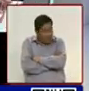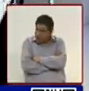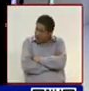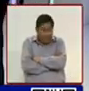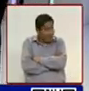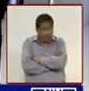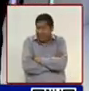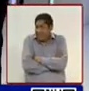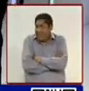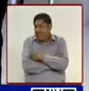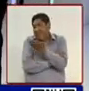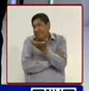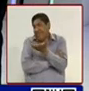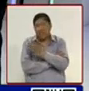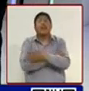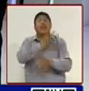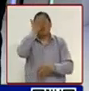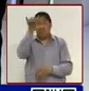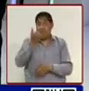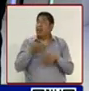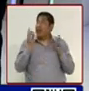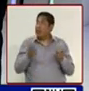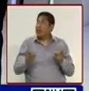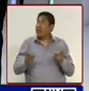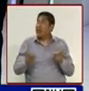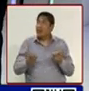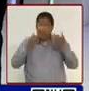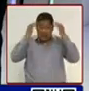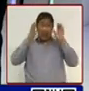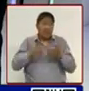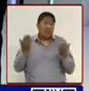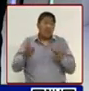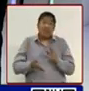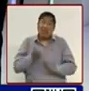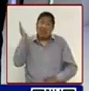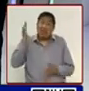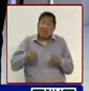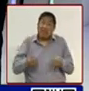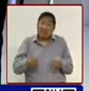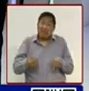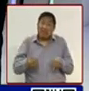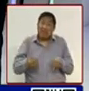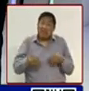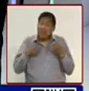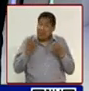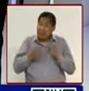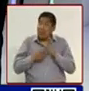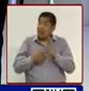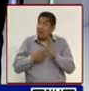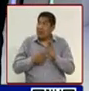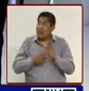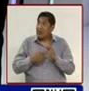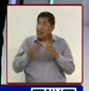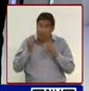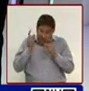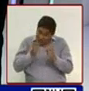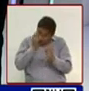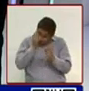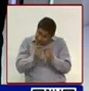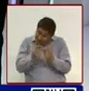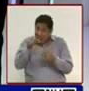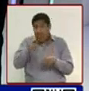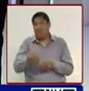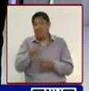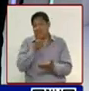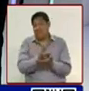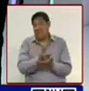que no estoy haciendo. Sí, ¿sabes por qué estoy así? Pues no sabemos cómo vamos a salir de aquí. Quiero mostrarte algo. Justo nos parqueamos